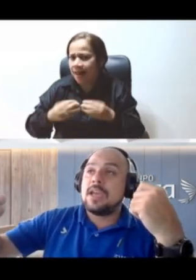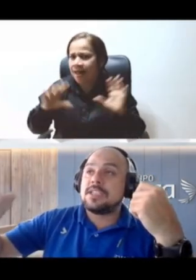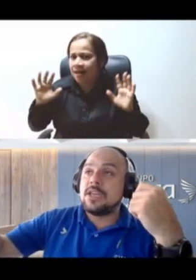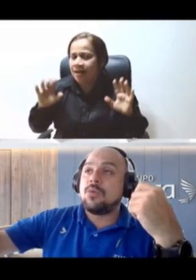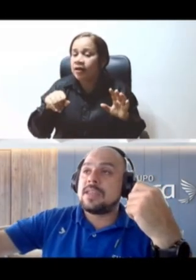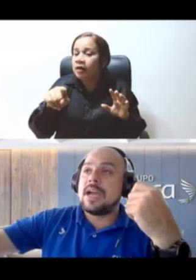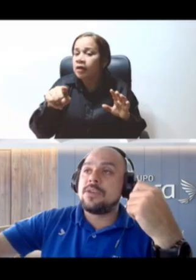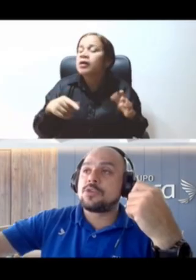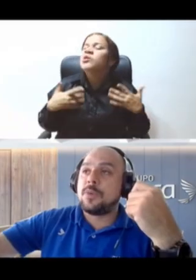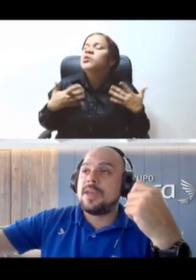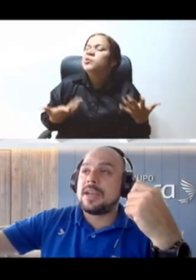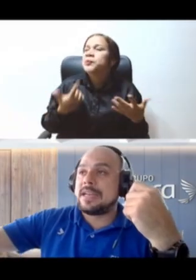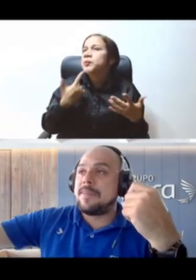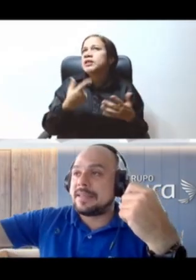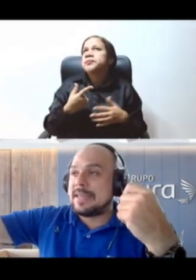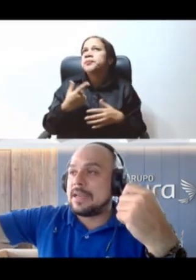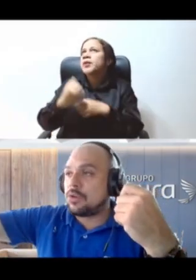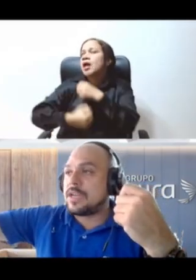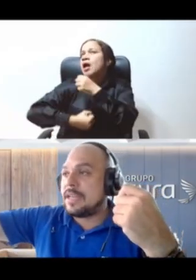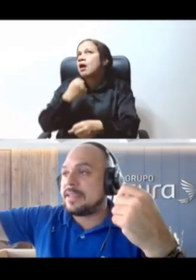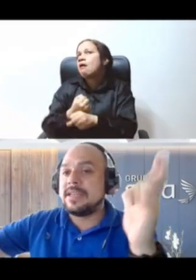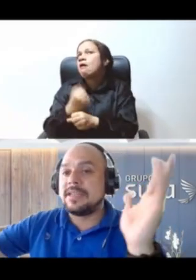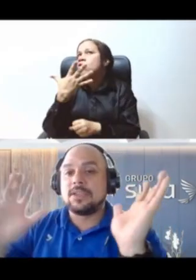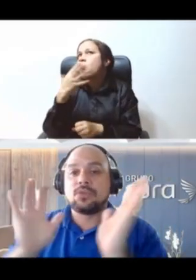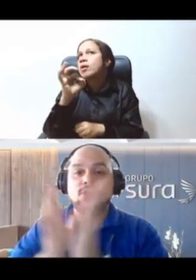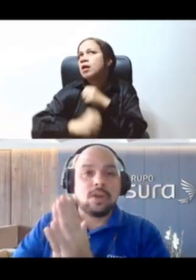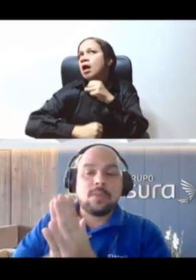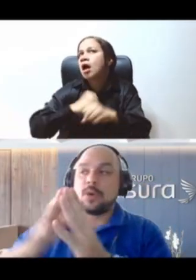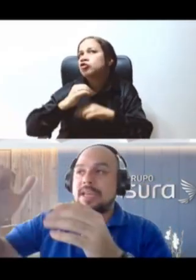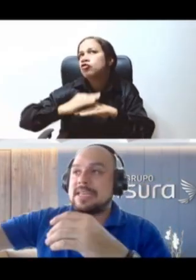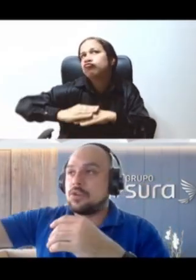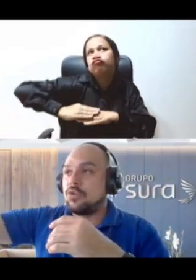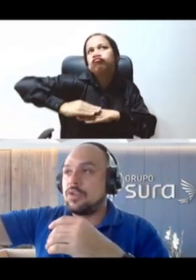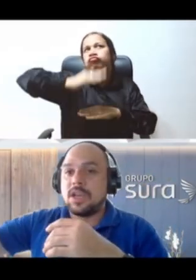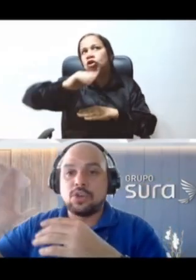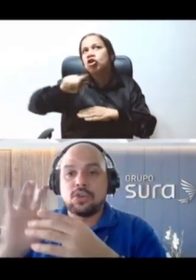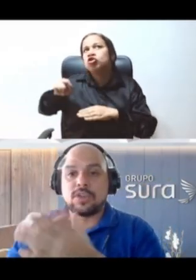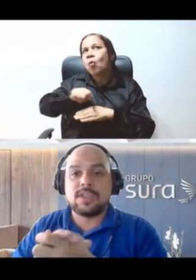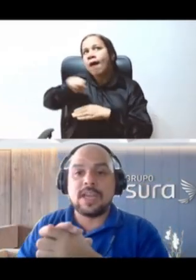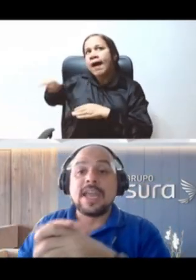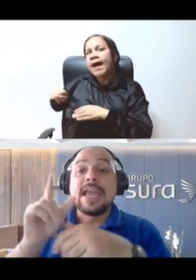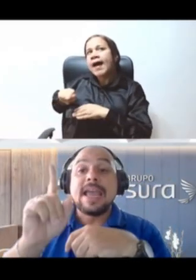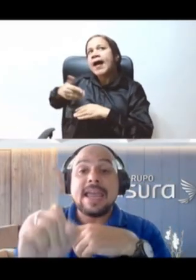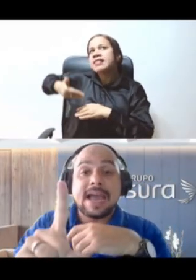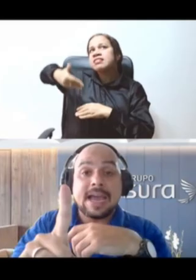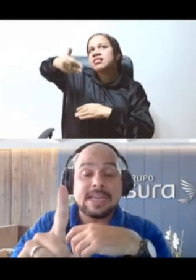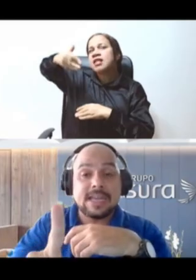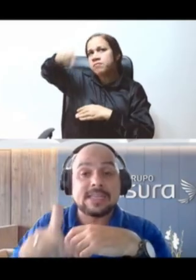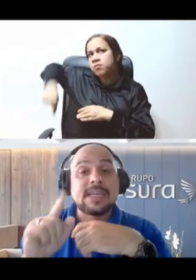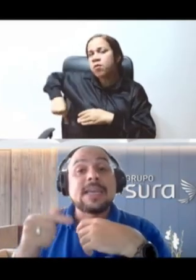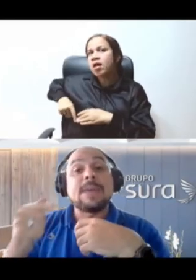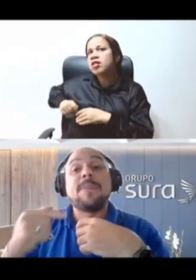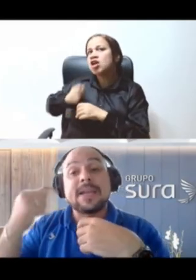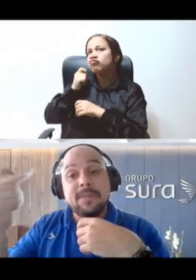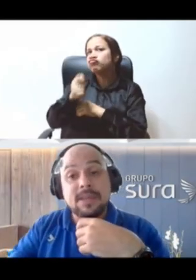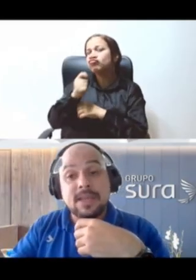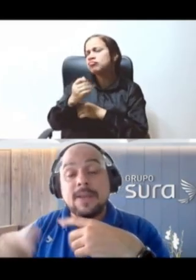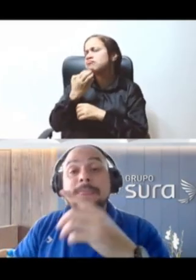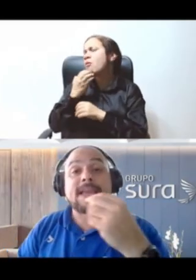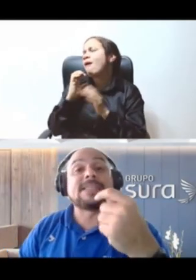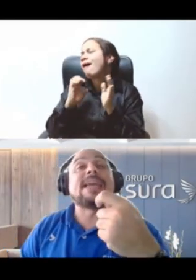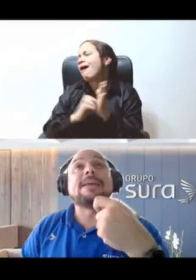los 50 años puede reclamar tal cosa en tal institución, porque es que eso es un derecho que usted tiene. Hay leyes